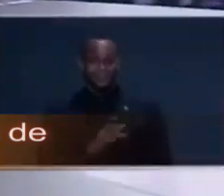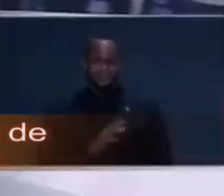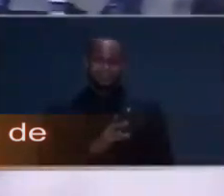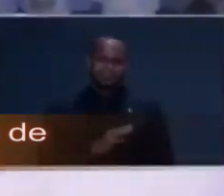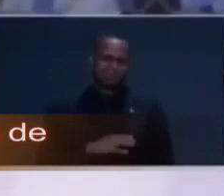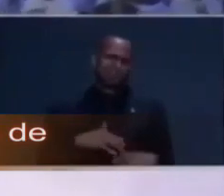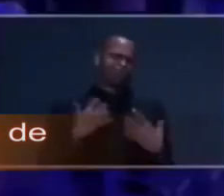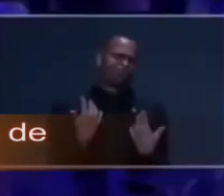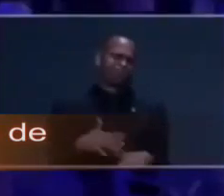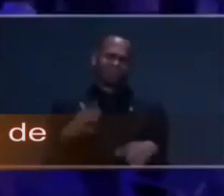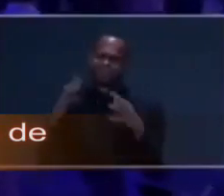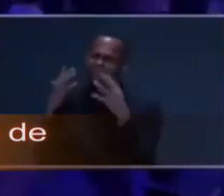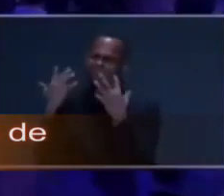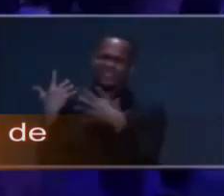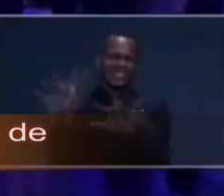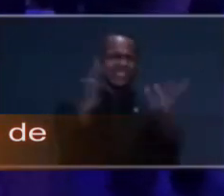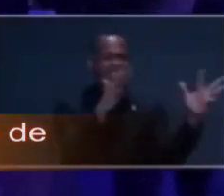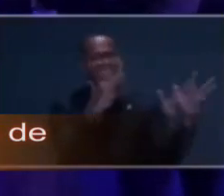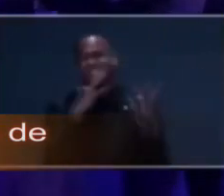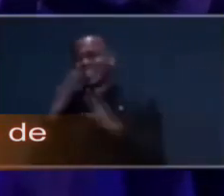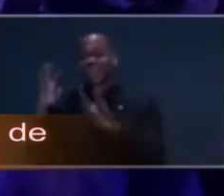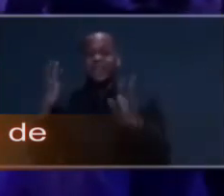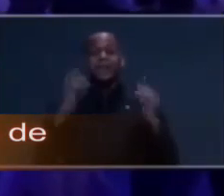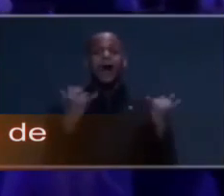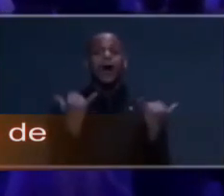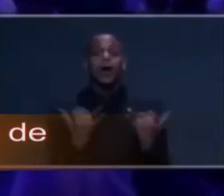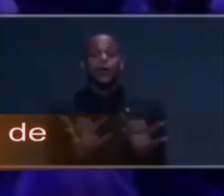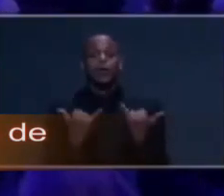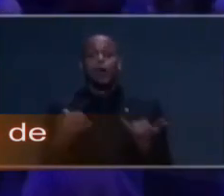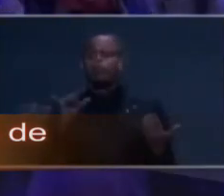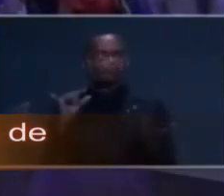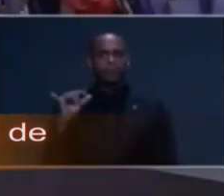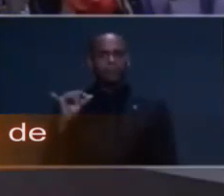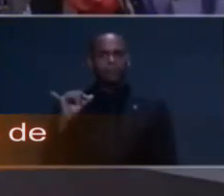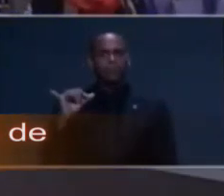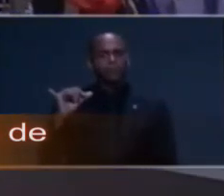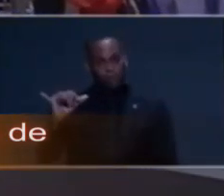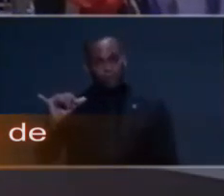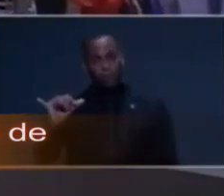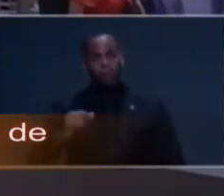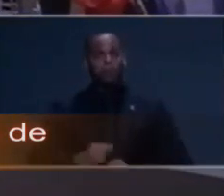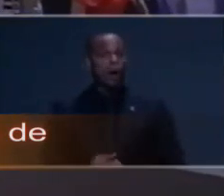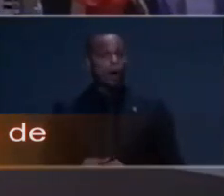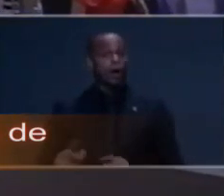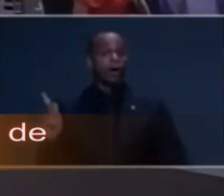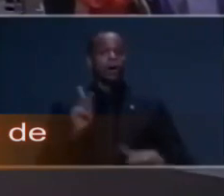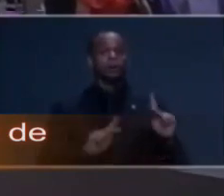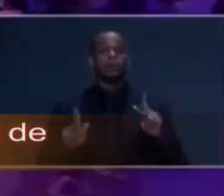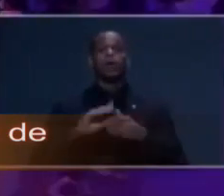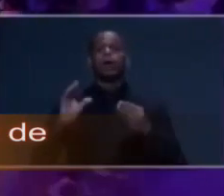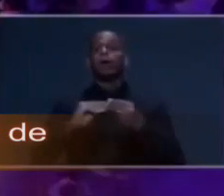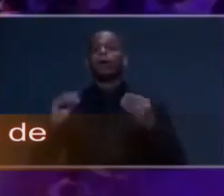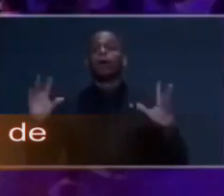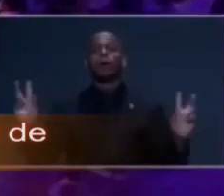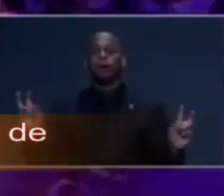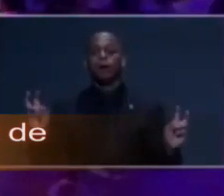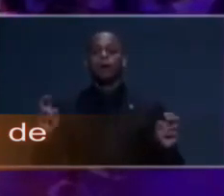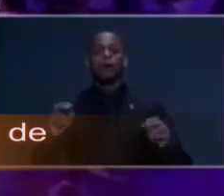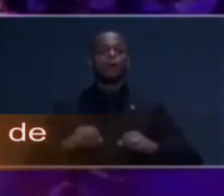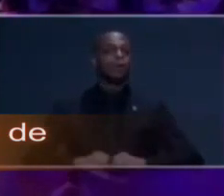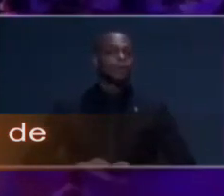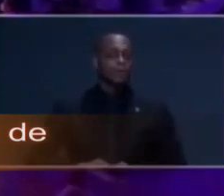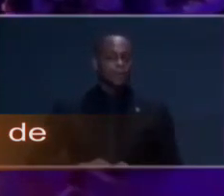la nación caribeña en gran medida se debió al parecido con el creado por un ruso hasta el punto de tildarlo como